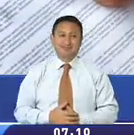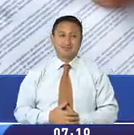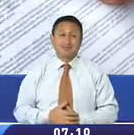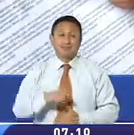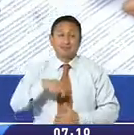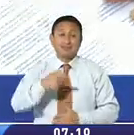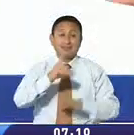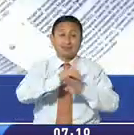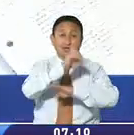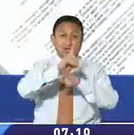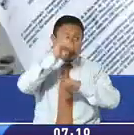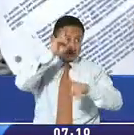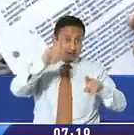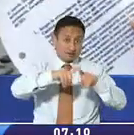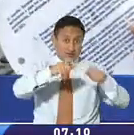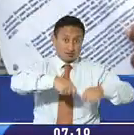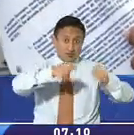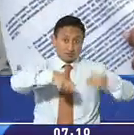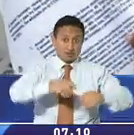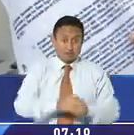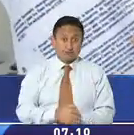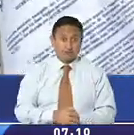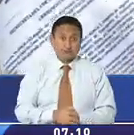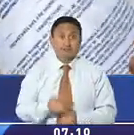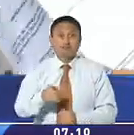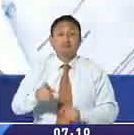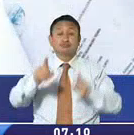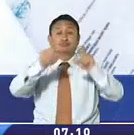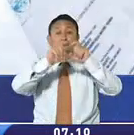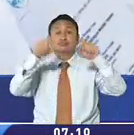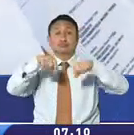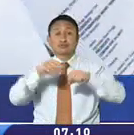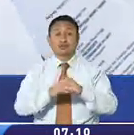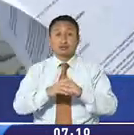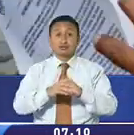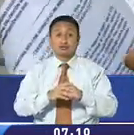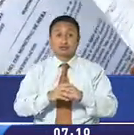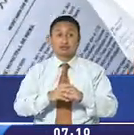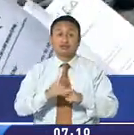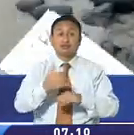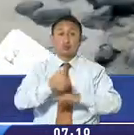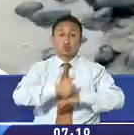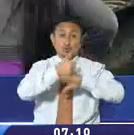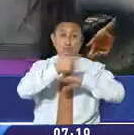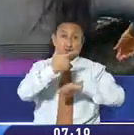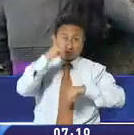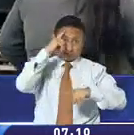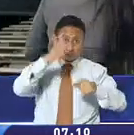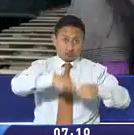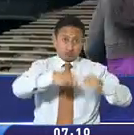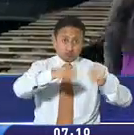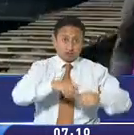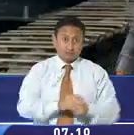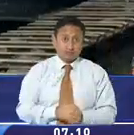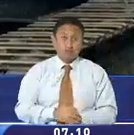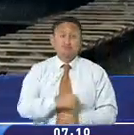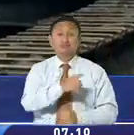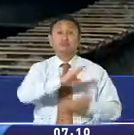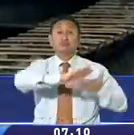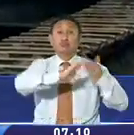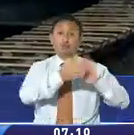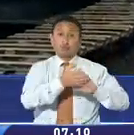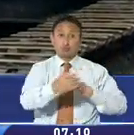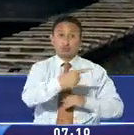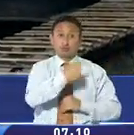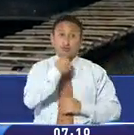dirigentes comunitarios, concesionarios de minas de explotación de áridos y autoridades. A criterio de los comuneros, esto no